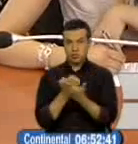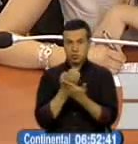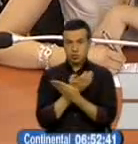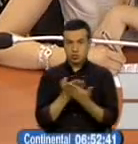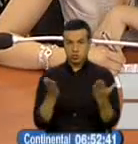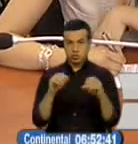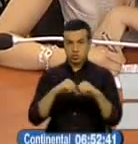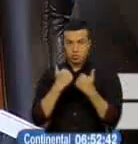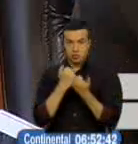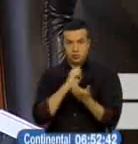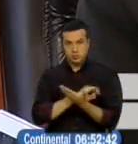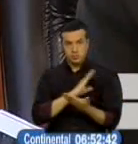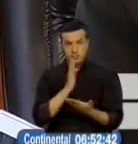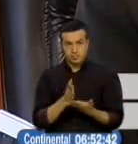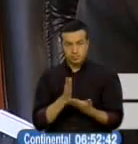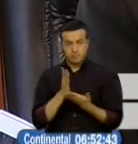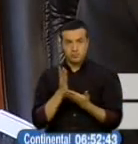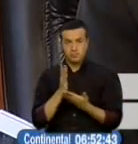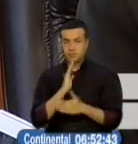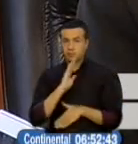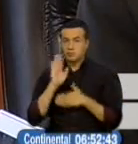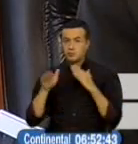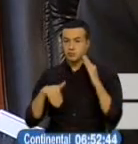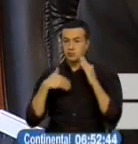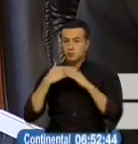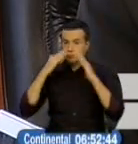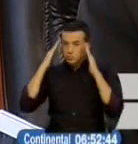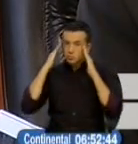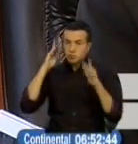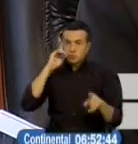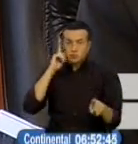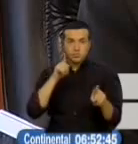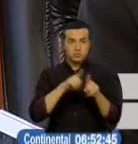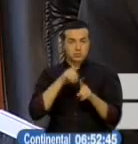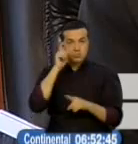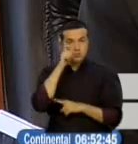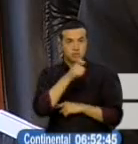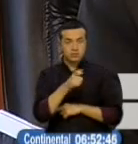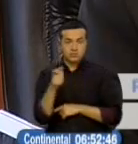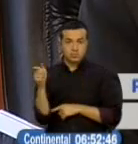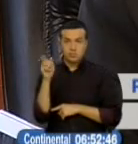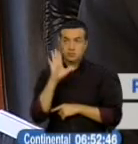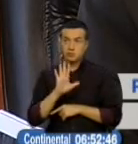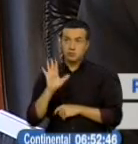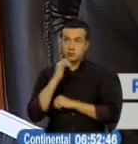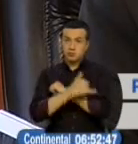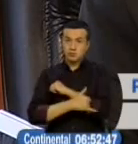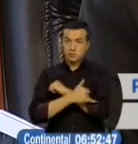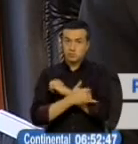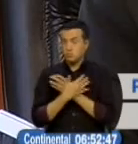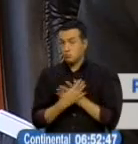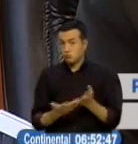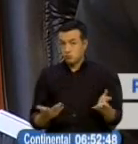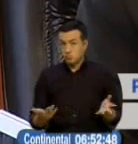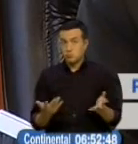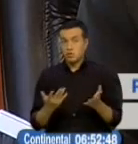de la Asamblea Nacional. Volcar los acuerdos fiscales que pueda tener el país, hablo en un sentido amplio,